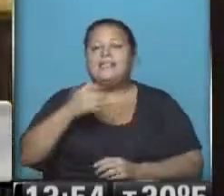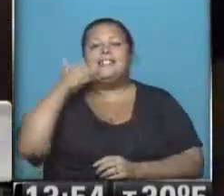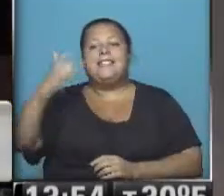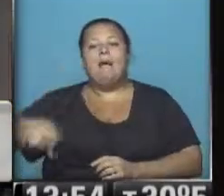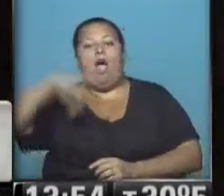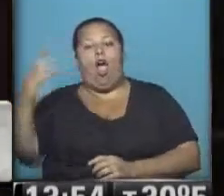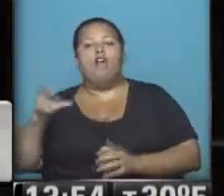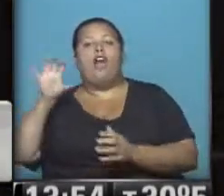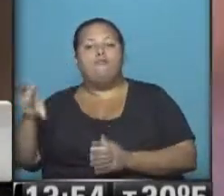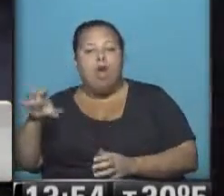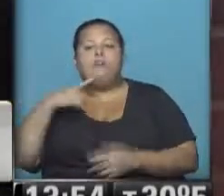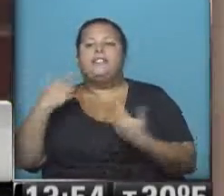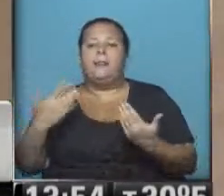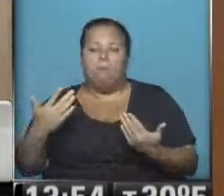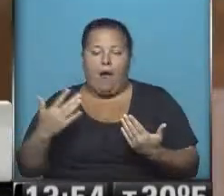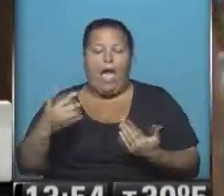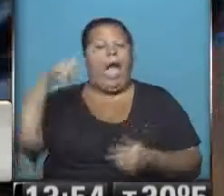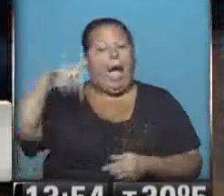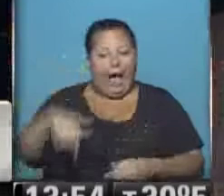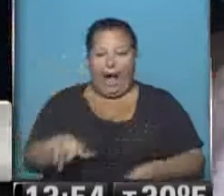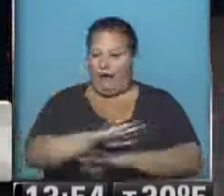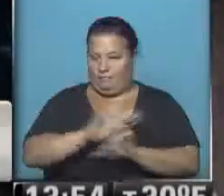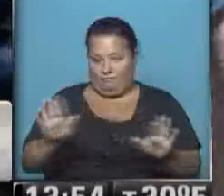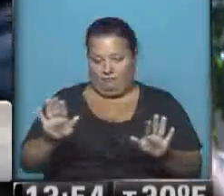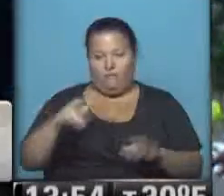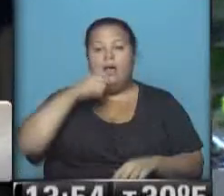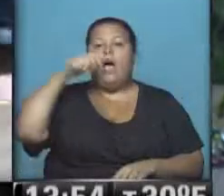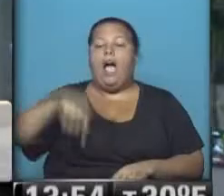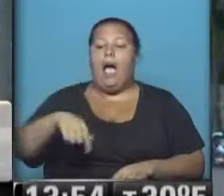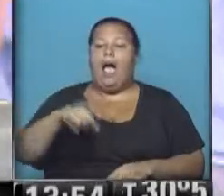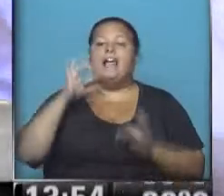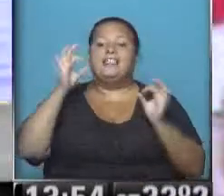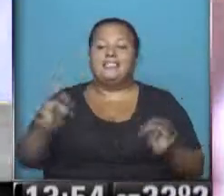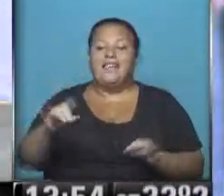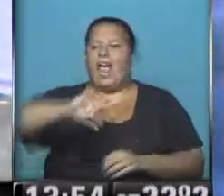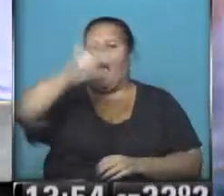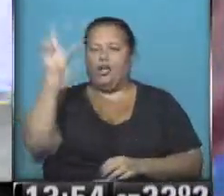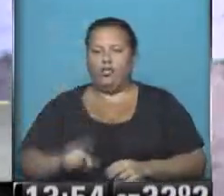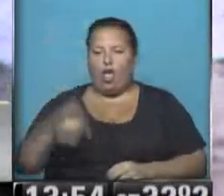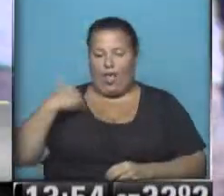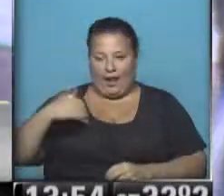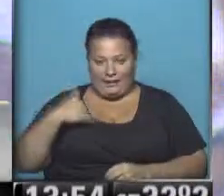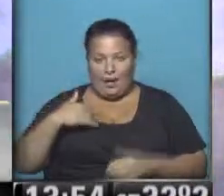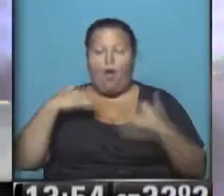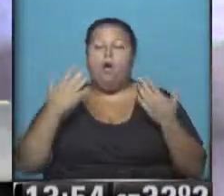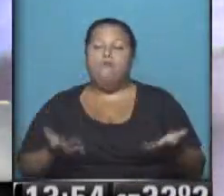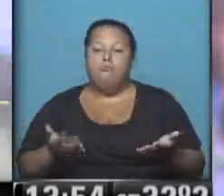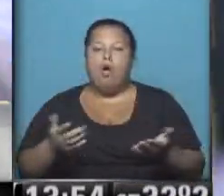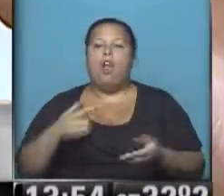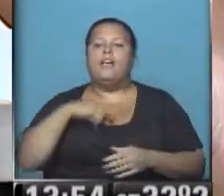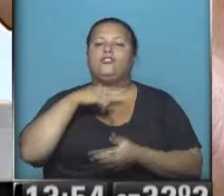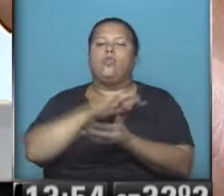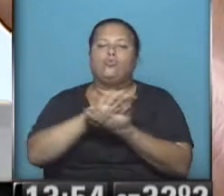otra provincia esa llamada era lícita ahora que alcanza a todo el país es por eso que damos una respuesta